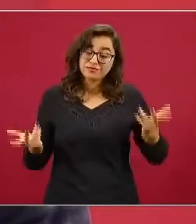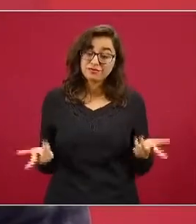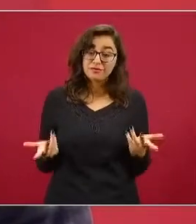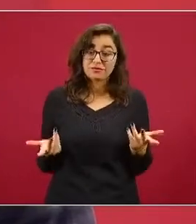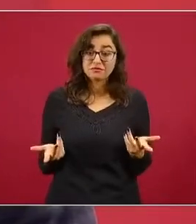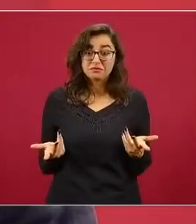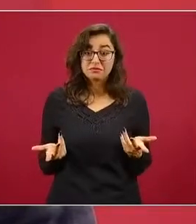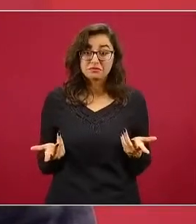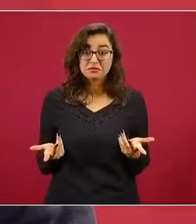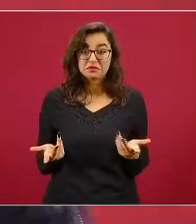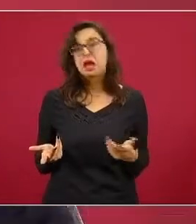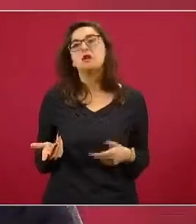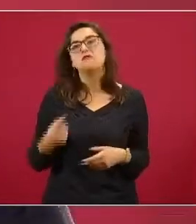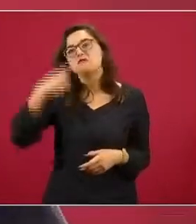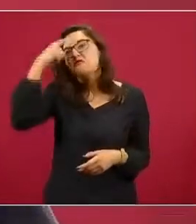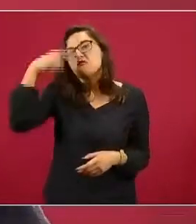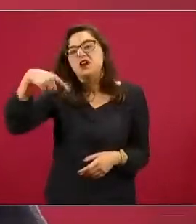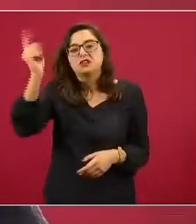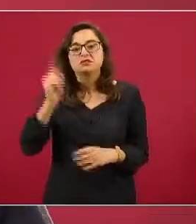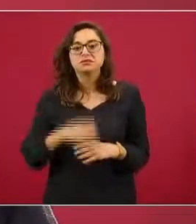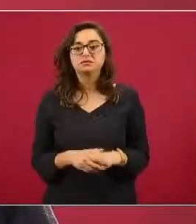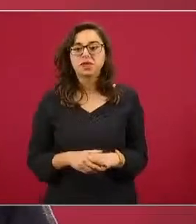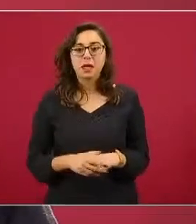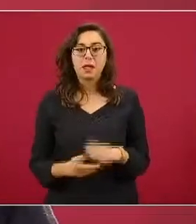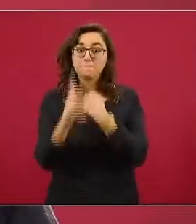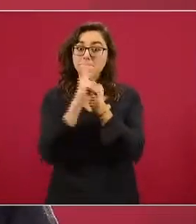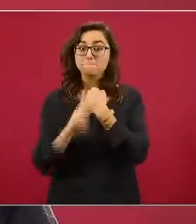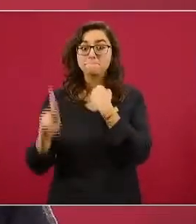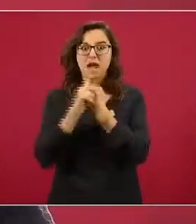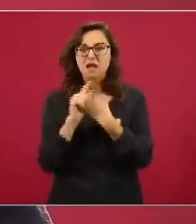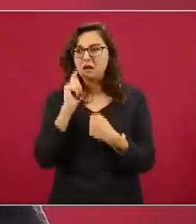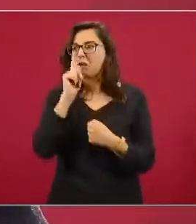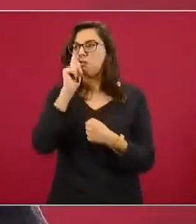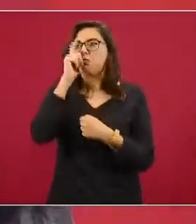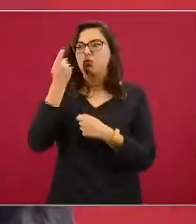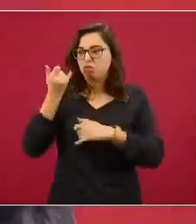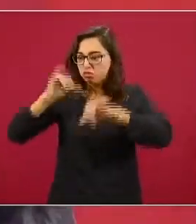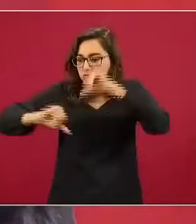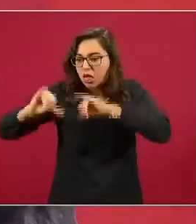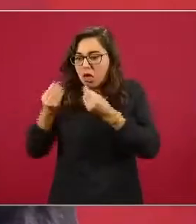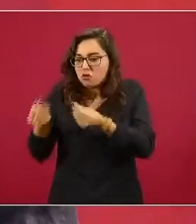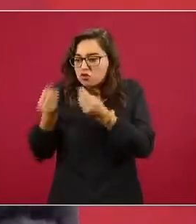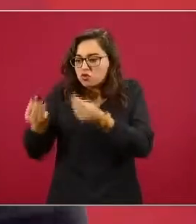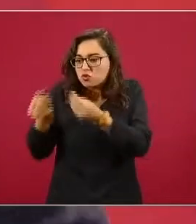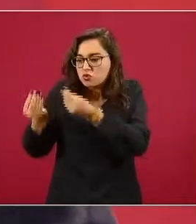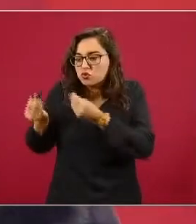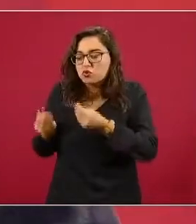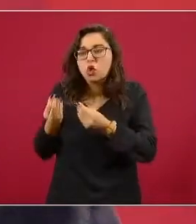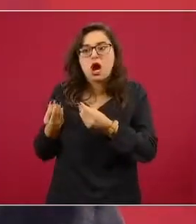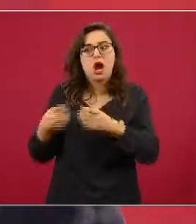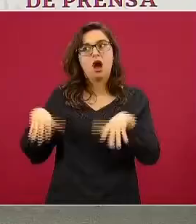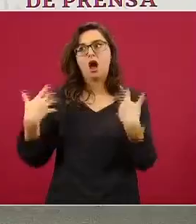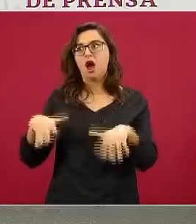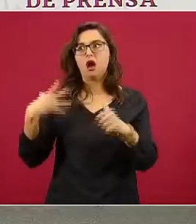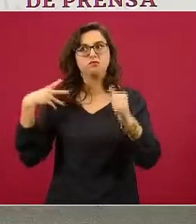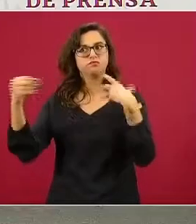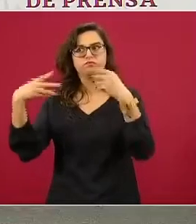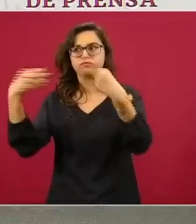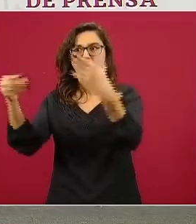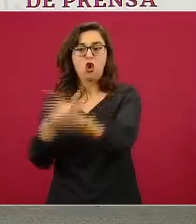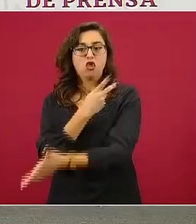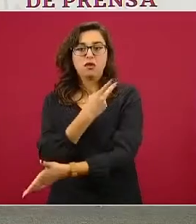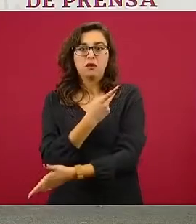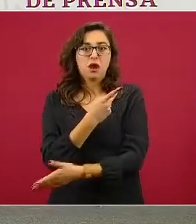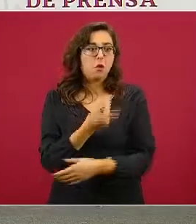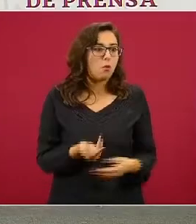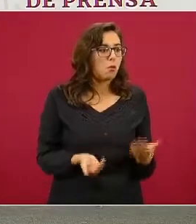relativamente simplista diríamos, los países que hacen muchas pruebas tienen rebrotes. Los países que hacen pocas, como México,